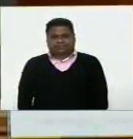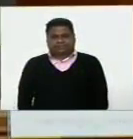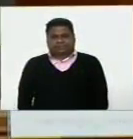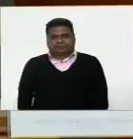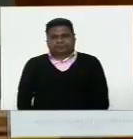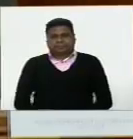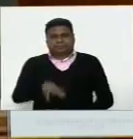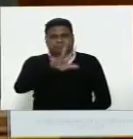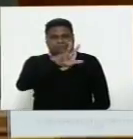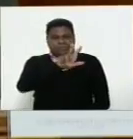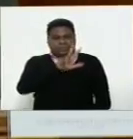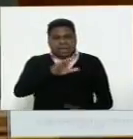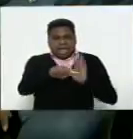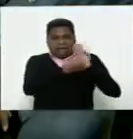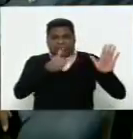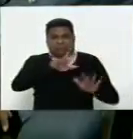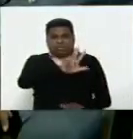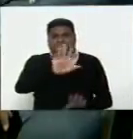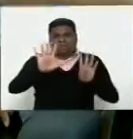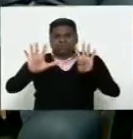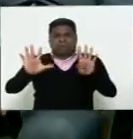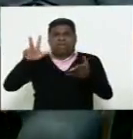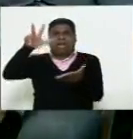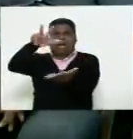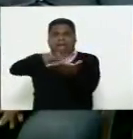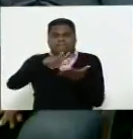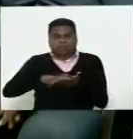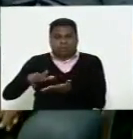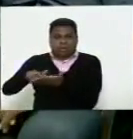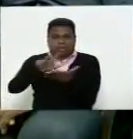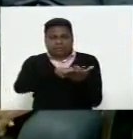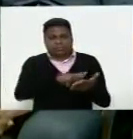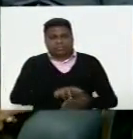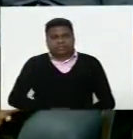el artículo 39, aprobado.